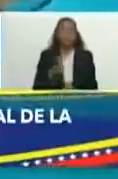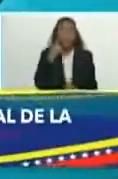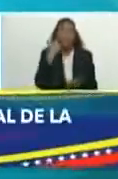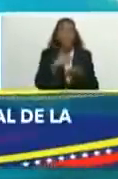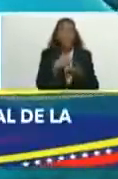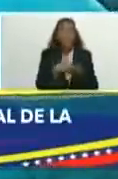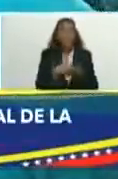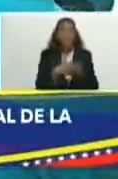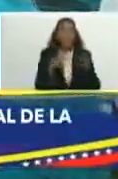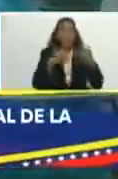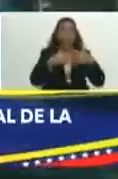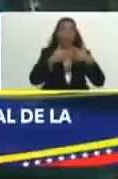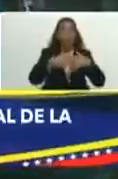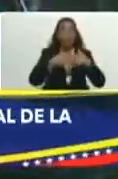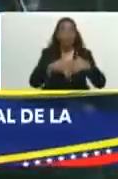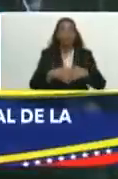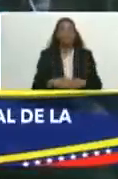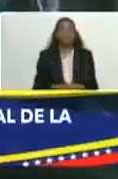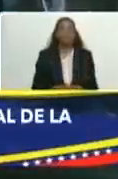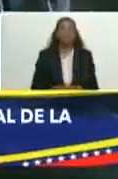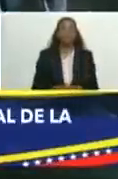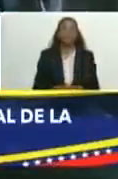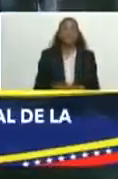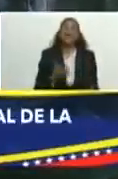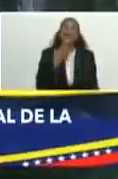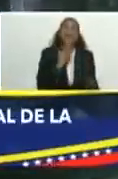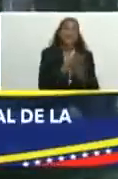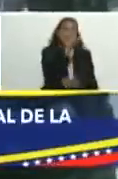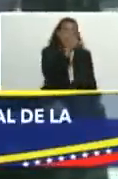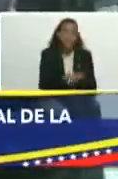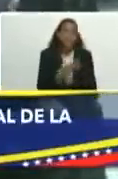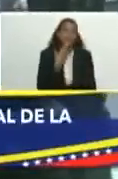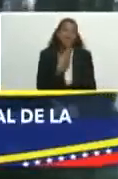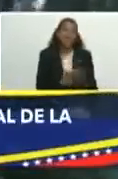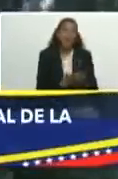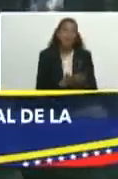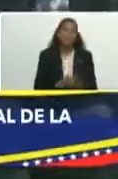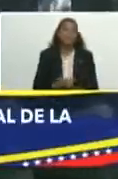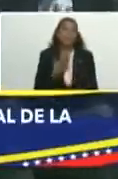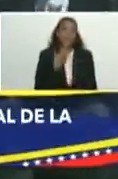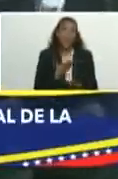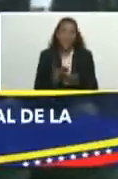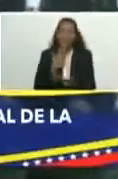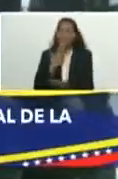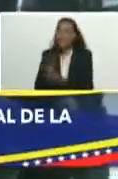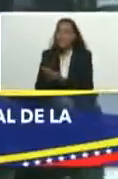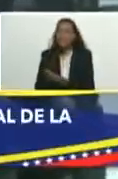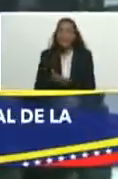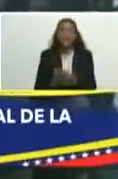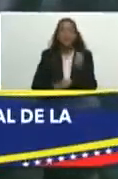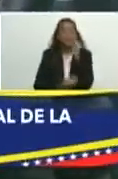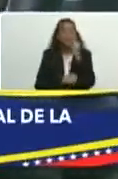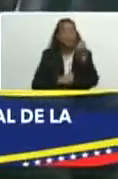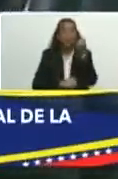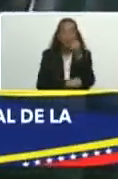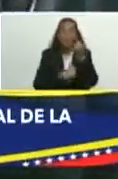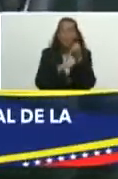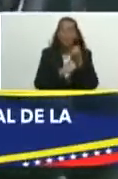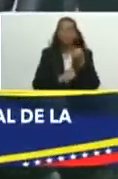verifican. Correcto. Bueno, César, muchas gracias. Muchas gracias. Saludos a todos, por la visita. Gracias, muchachos. Sigan para adelante con mucha